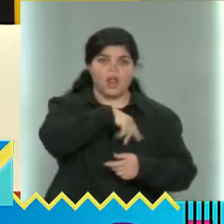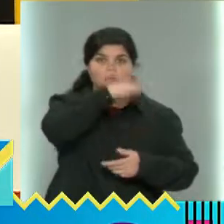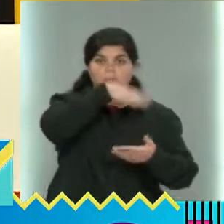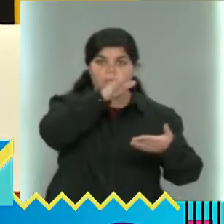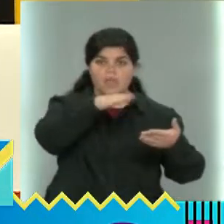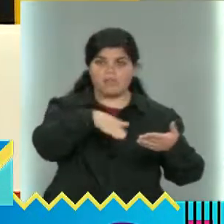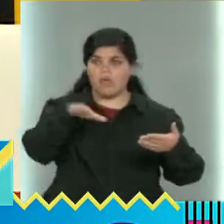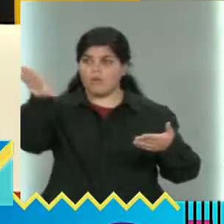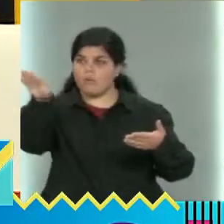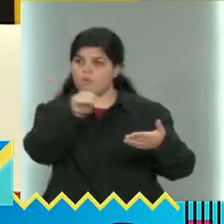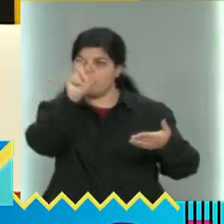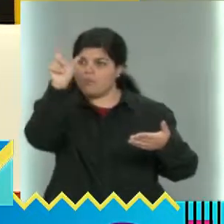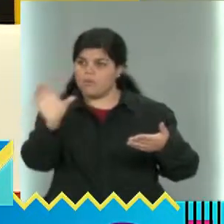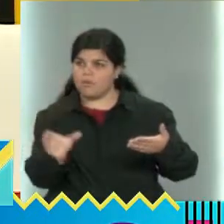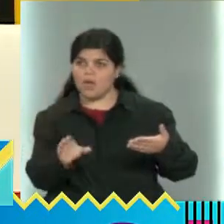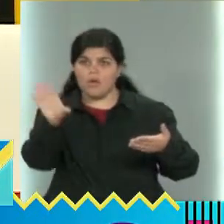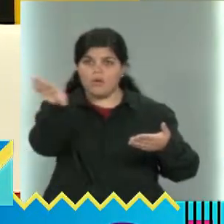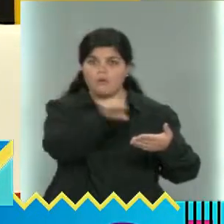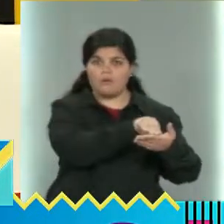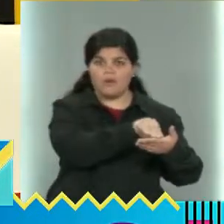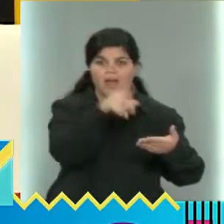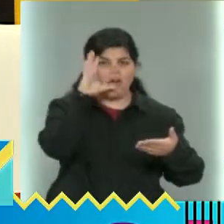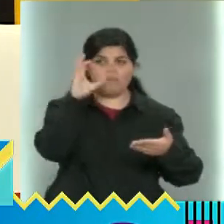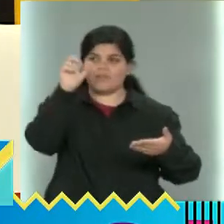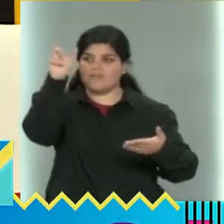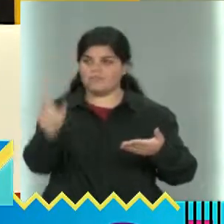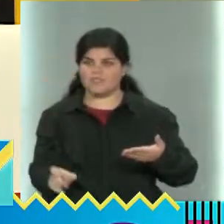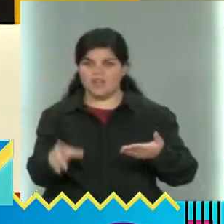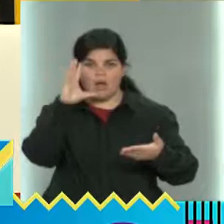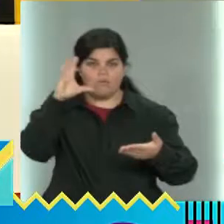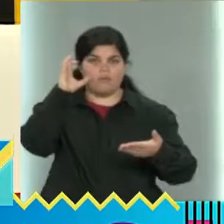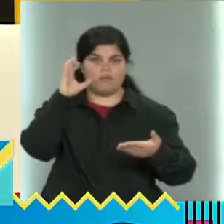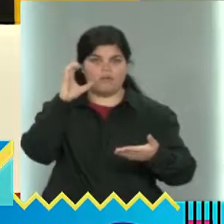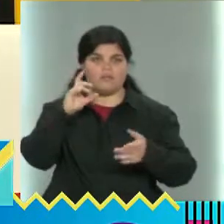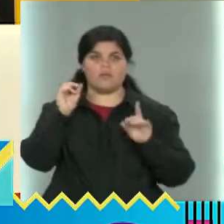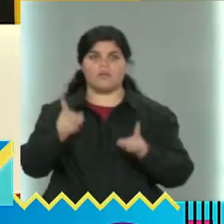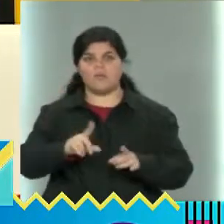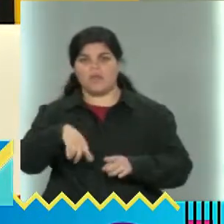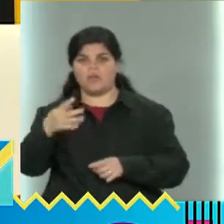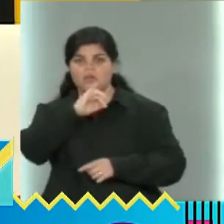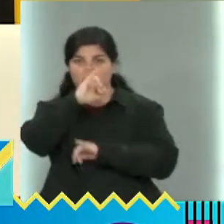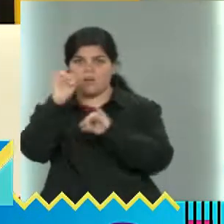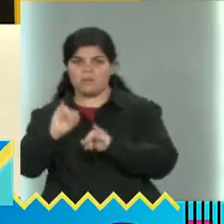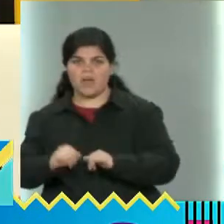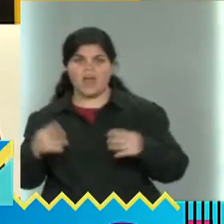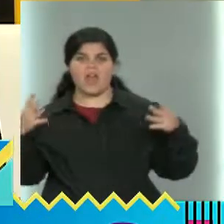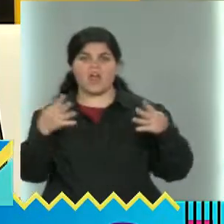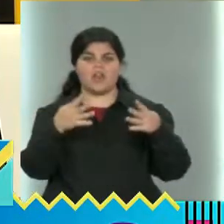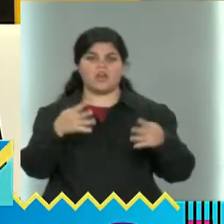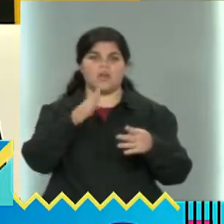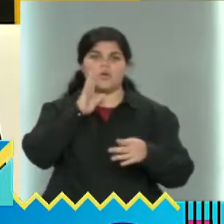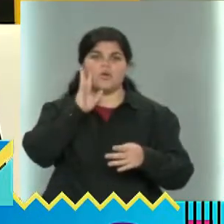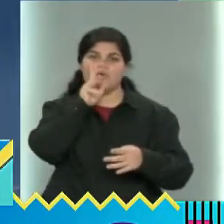paz rescata eso de la invasión de Napoleón a Rusia, pero lo guarda en la memoria una